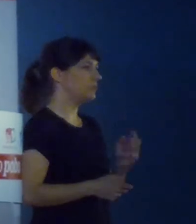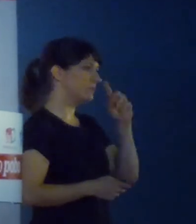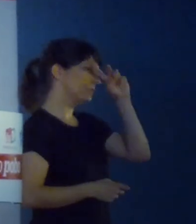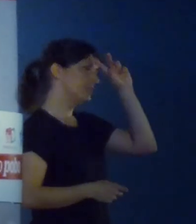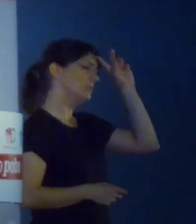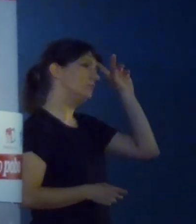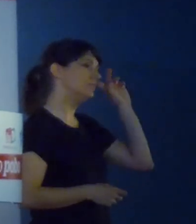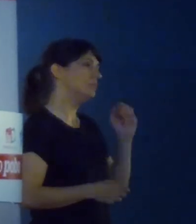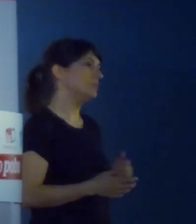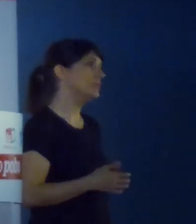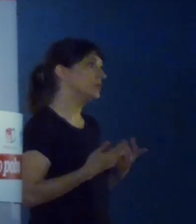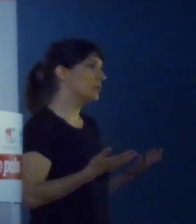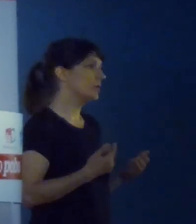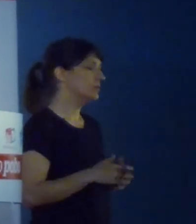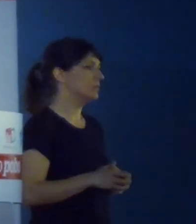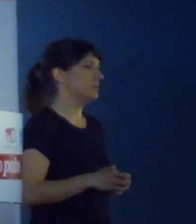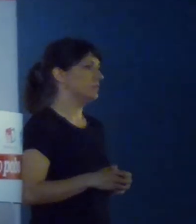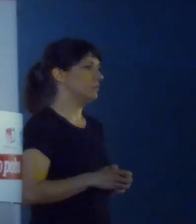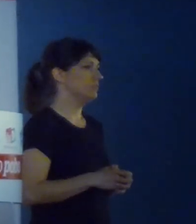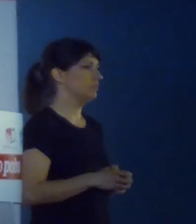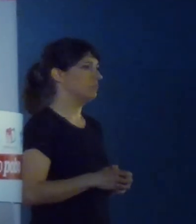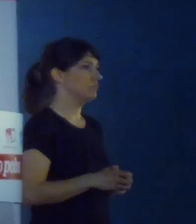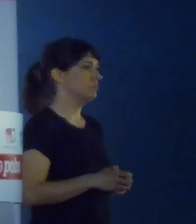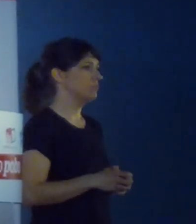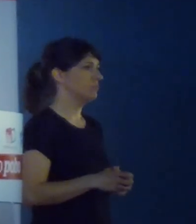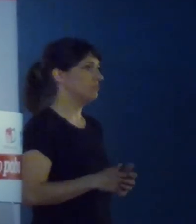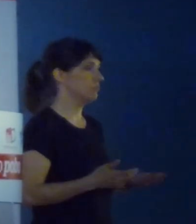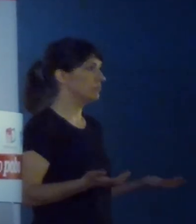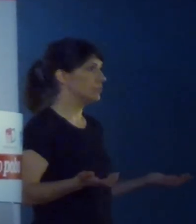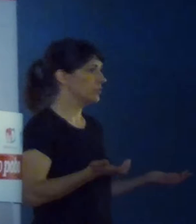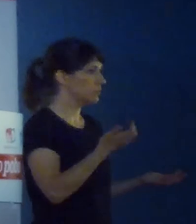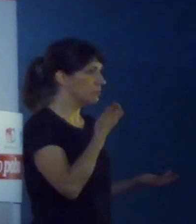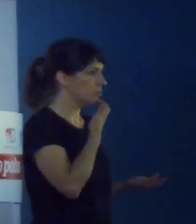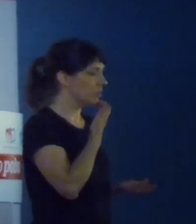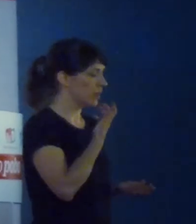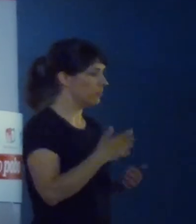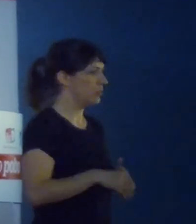Y entonces, leí, no, yo sé, vivo, no puede ser menos, según lo leo.